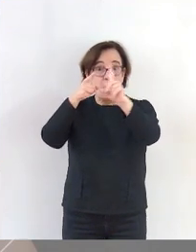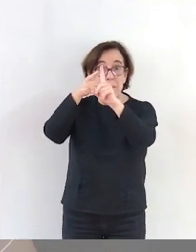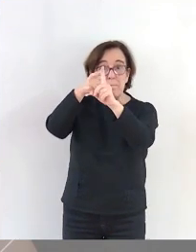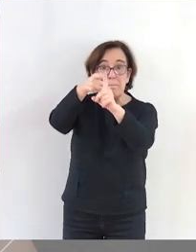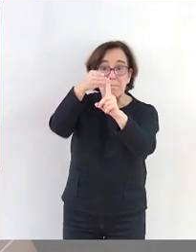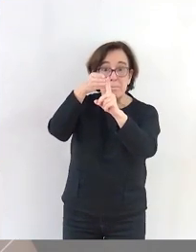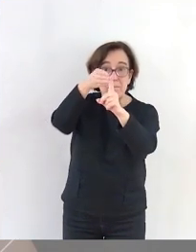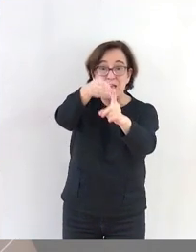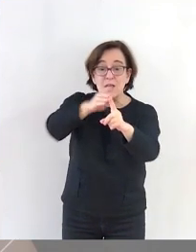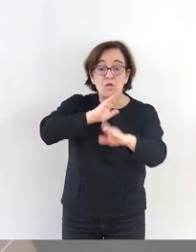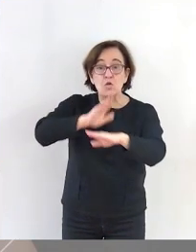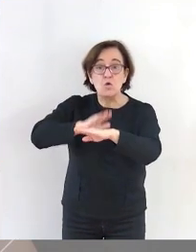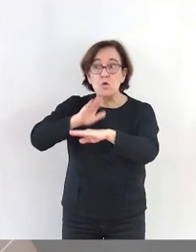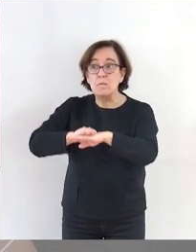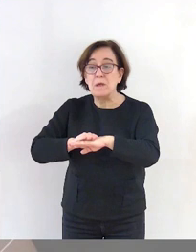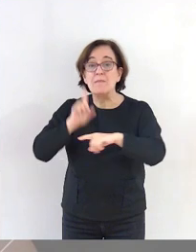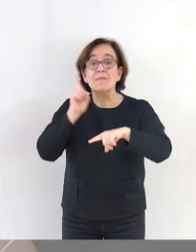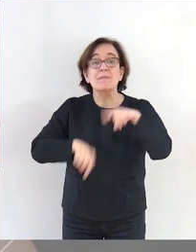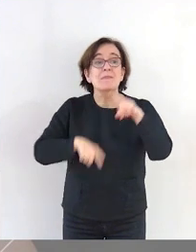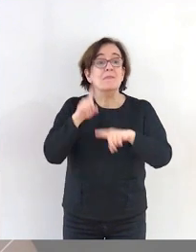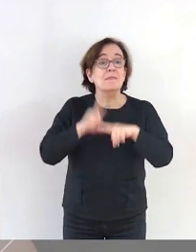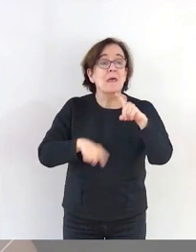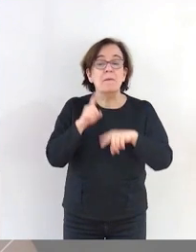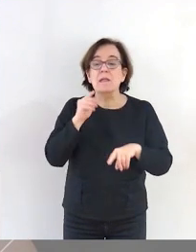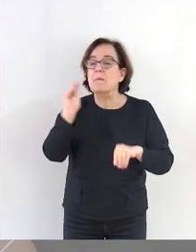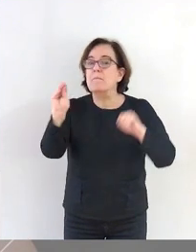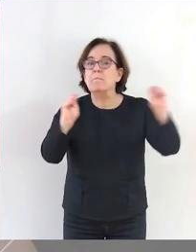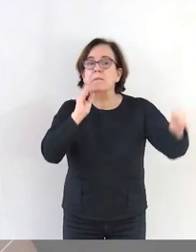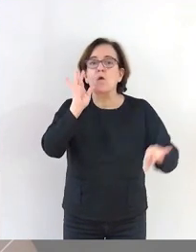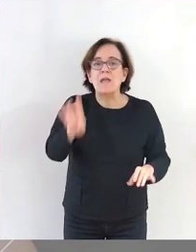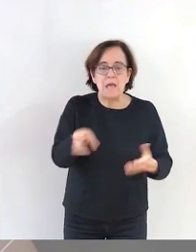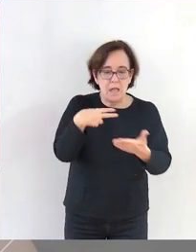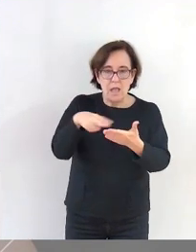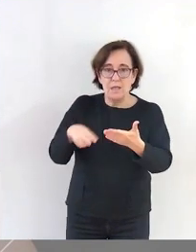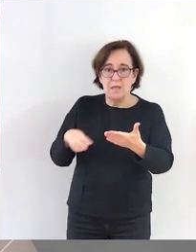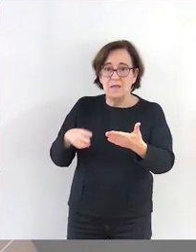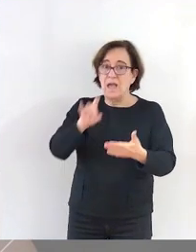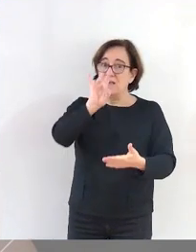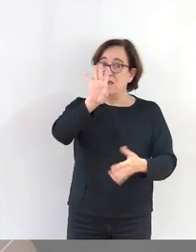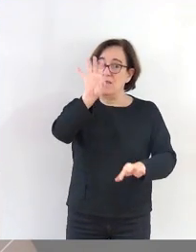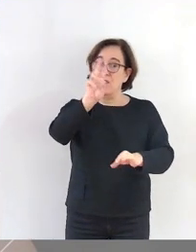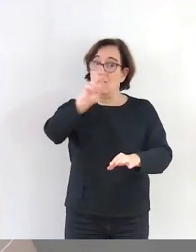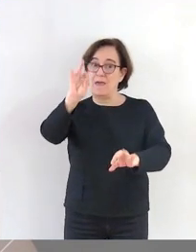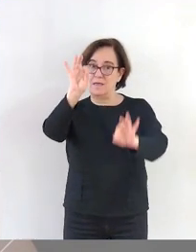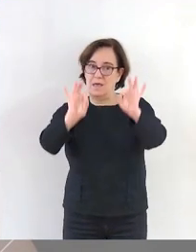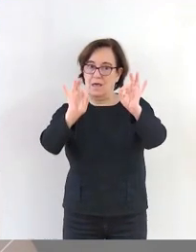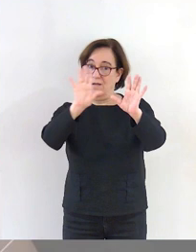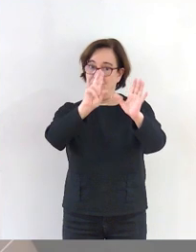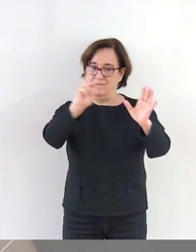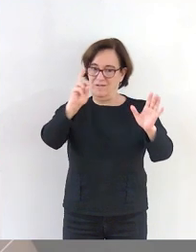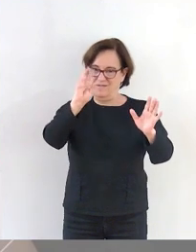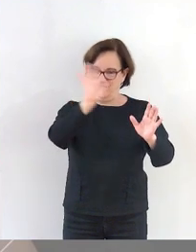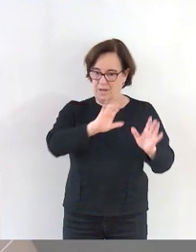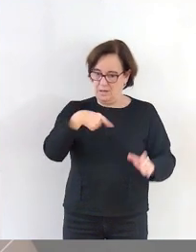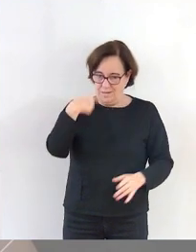que estén en camino de cumplirse hay Depende depende A quién preguntes queé leas Pero hay entre 15 y 20 ya Eso debería